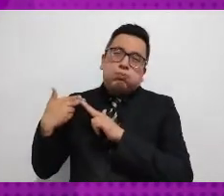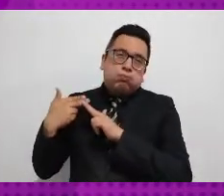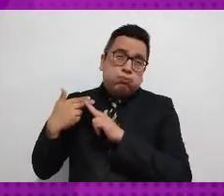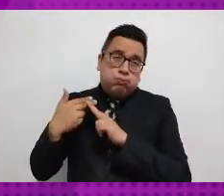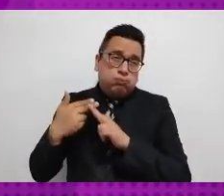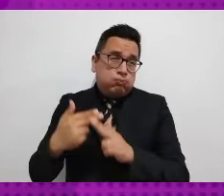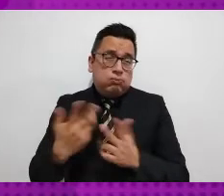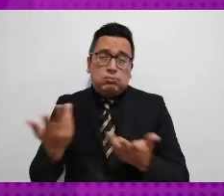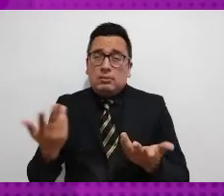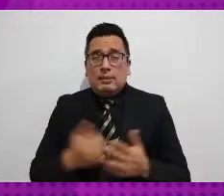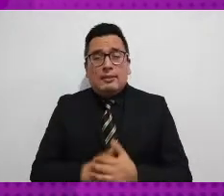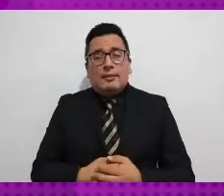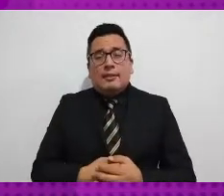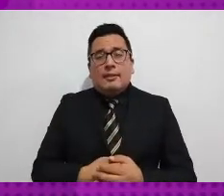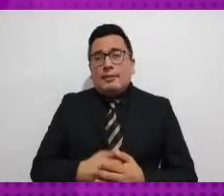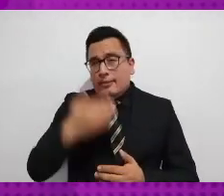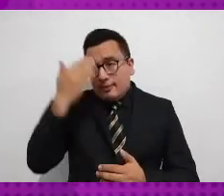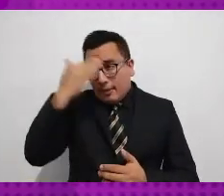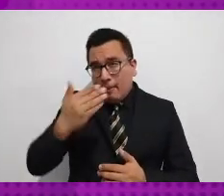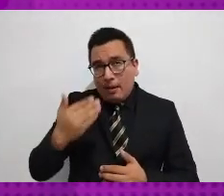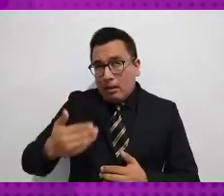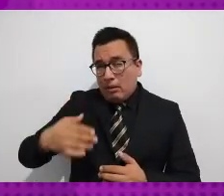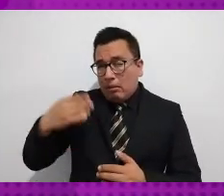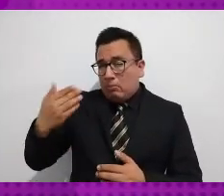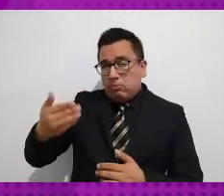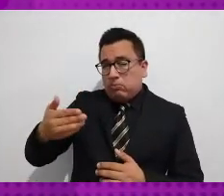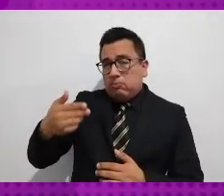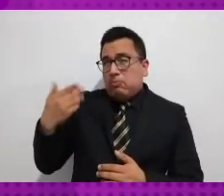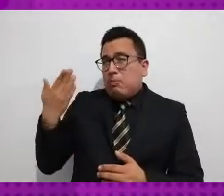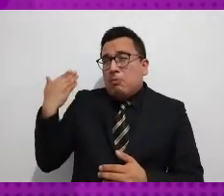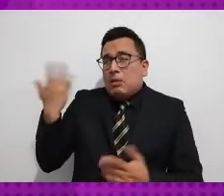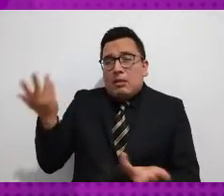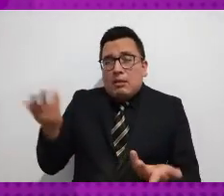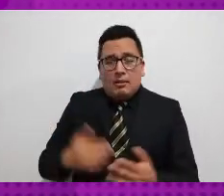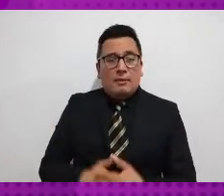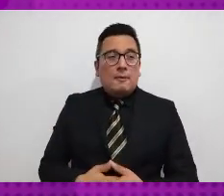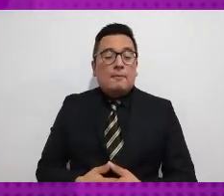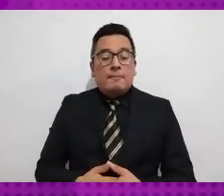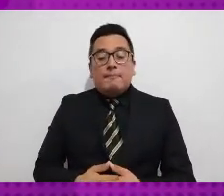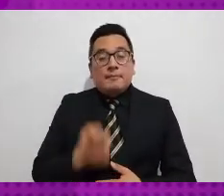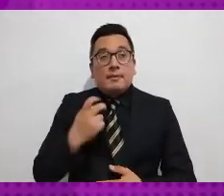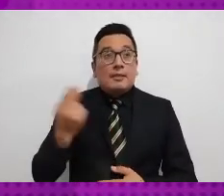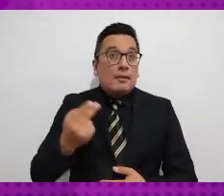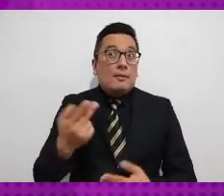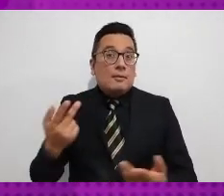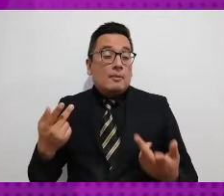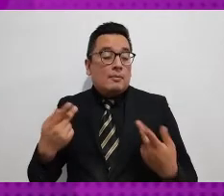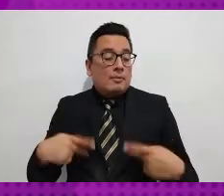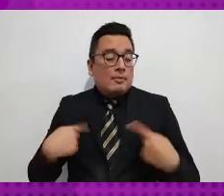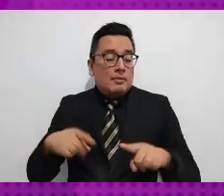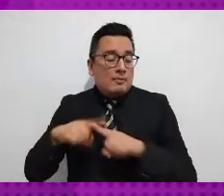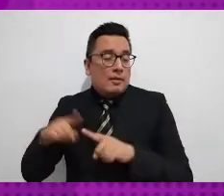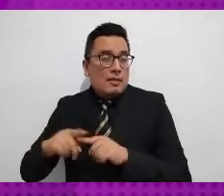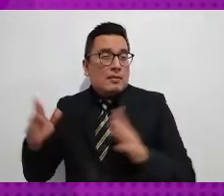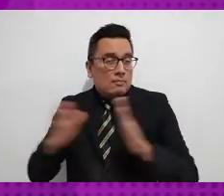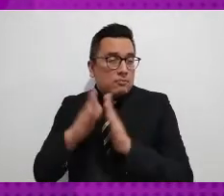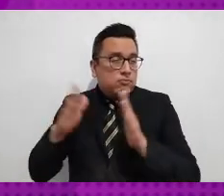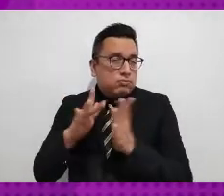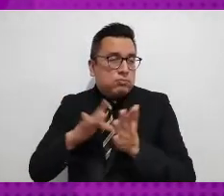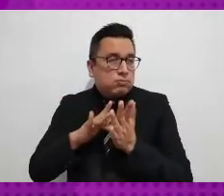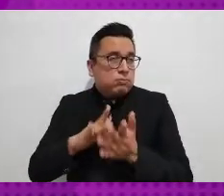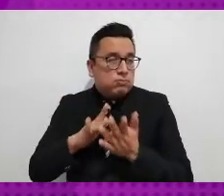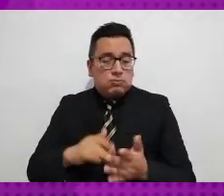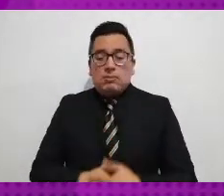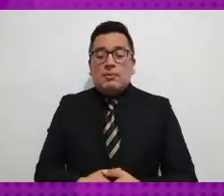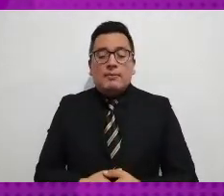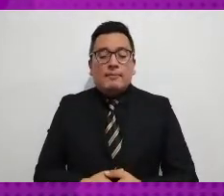periodo de tiempo breve. Sí. Se requiere mucho también la participación de diversos actores de la sociedad. Hablábamos